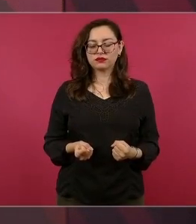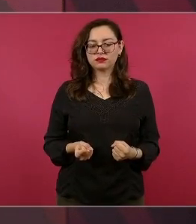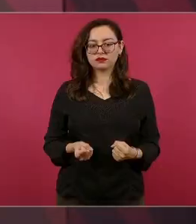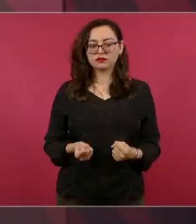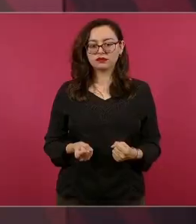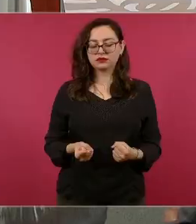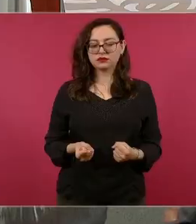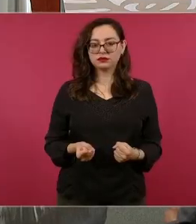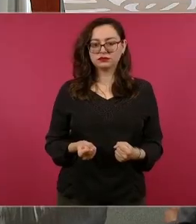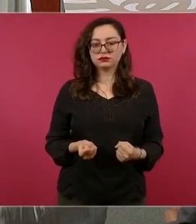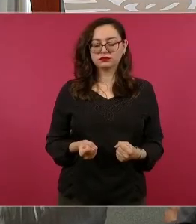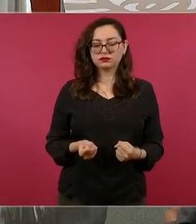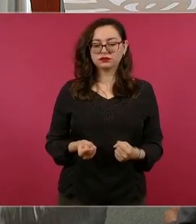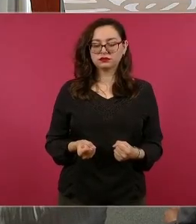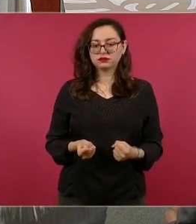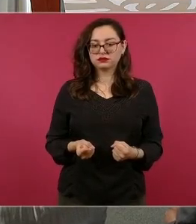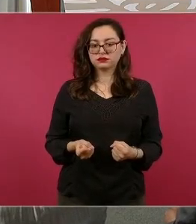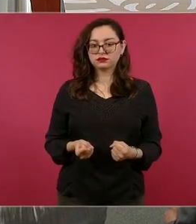Entonces,